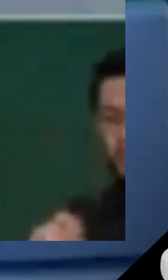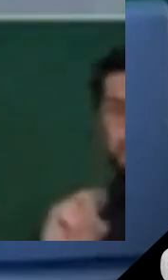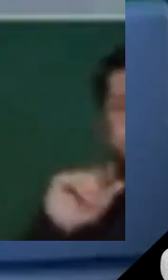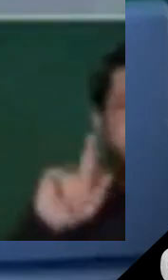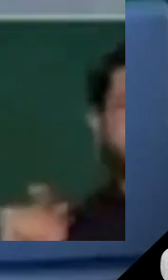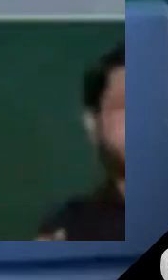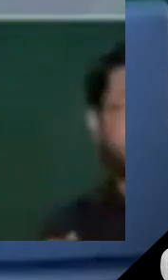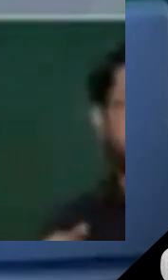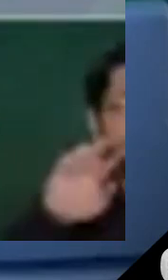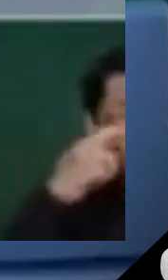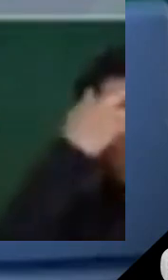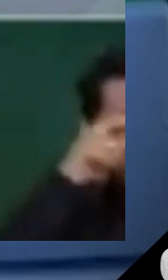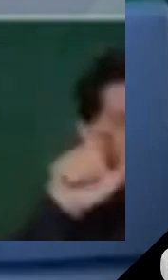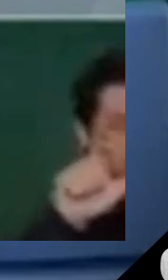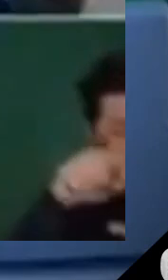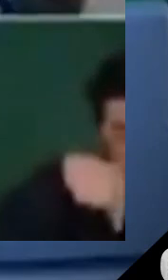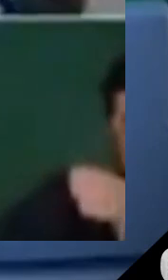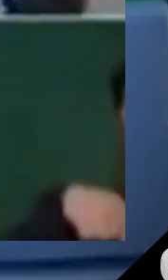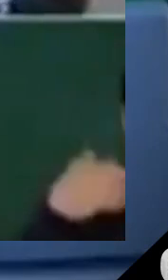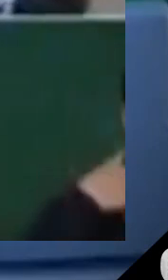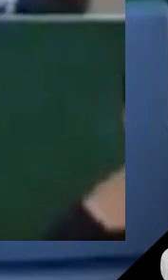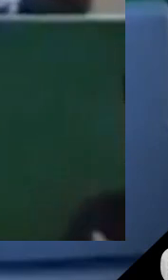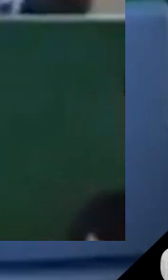¿Saben cuándo se abolió la esclavitud en Yucatán? En